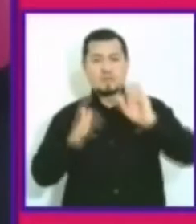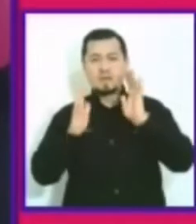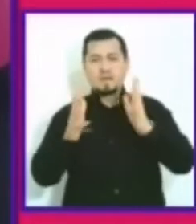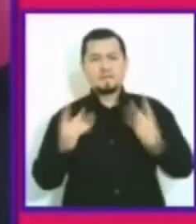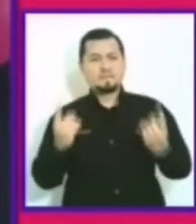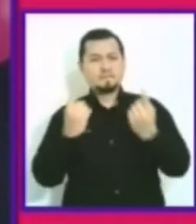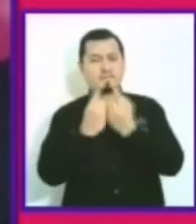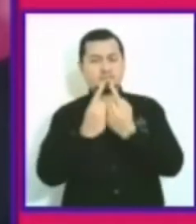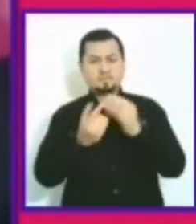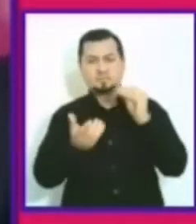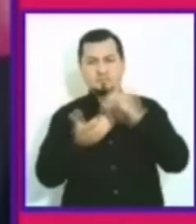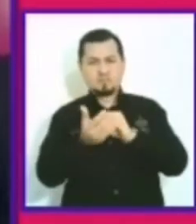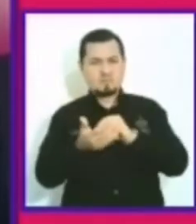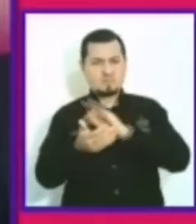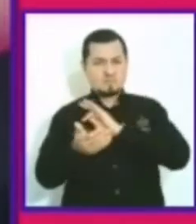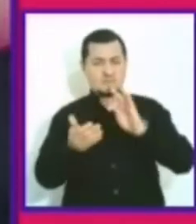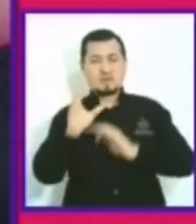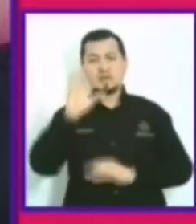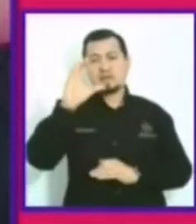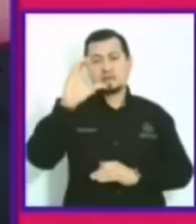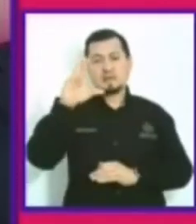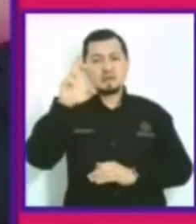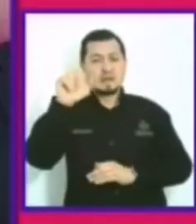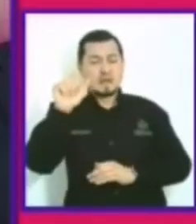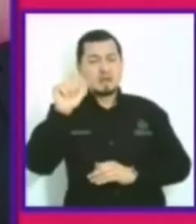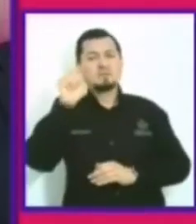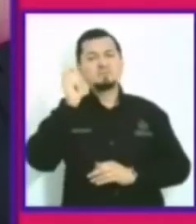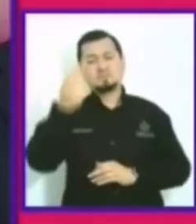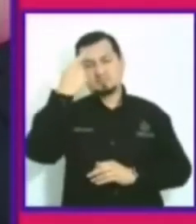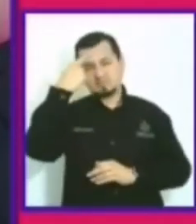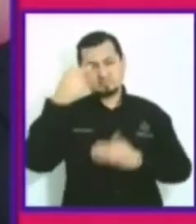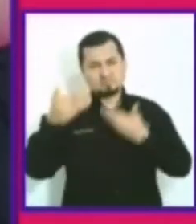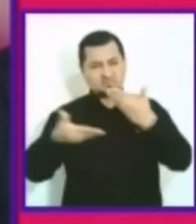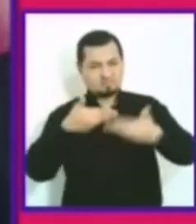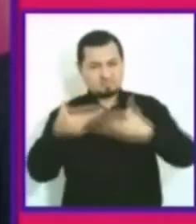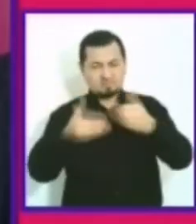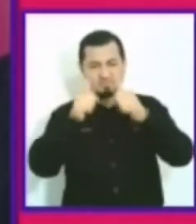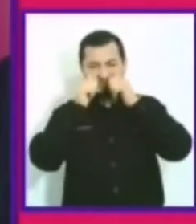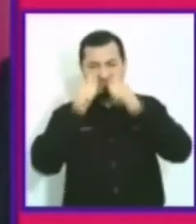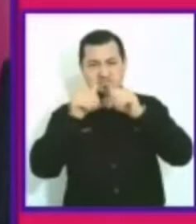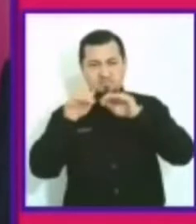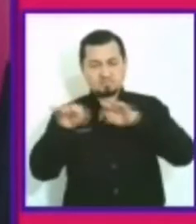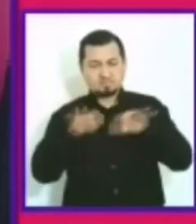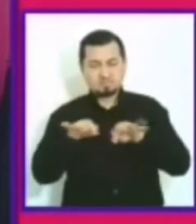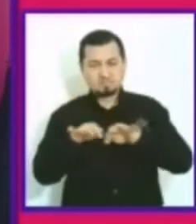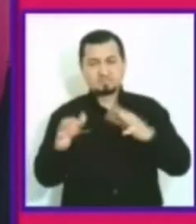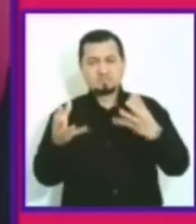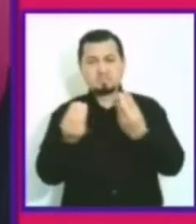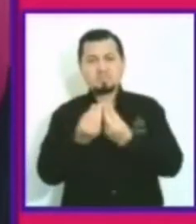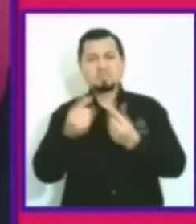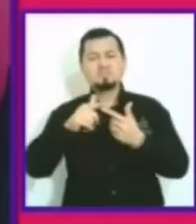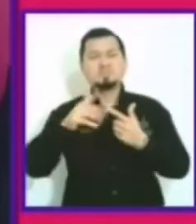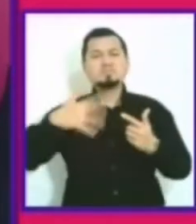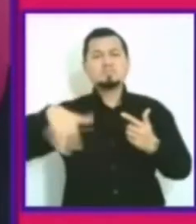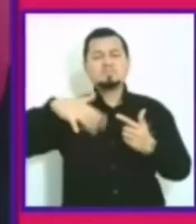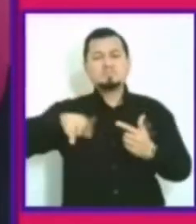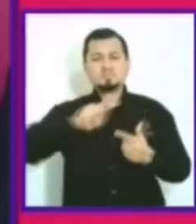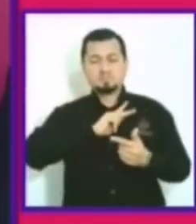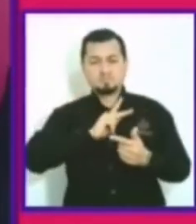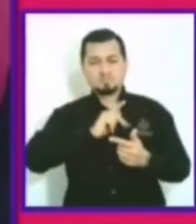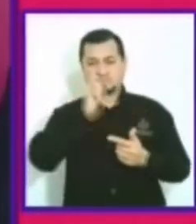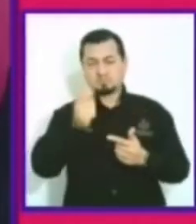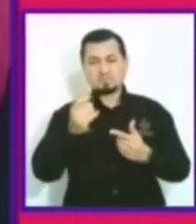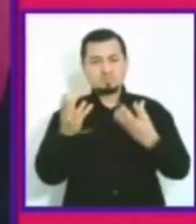crea un espacio que a través de servicios especializados y estratégicos busca propiciar que las mujeres que transitan o viven en